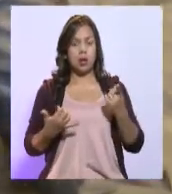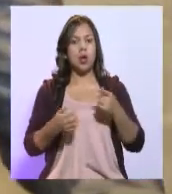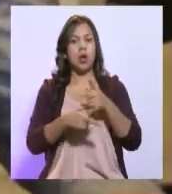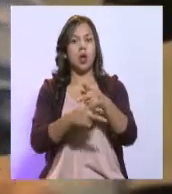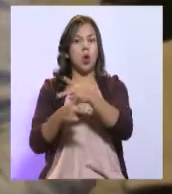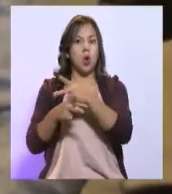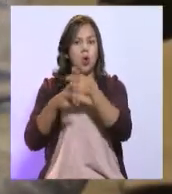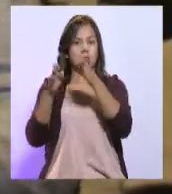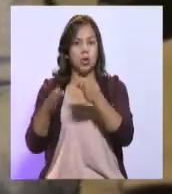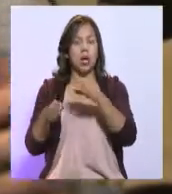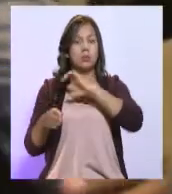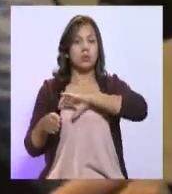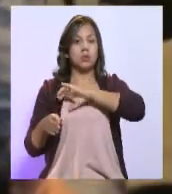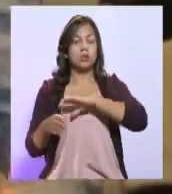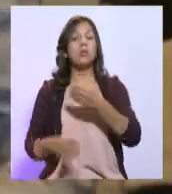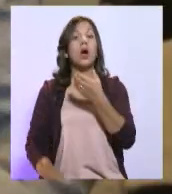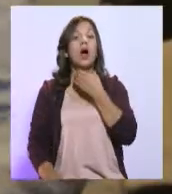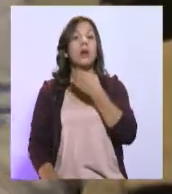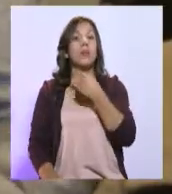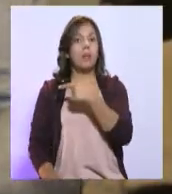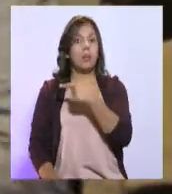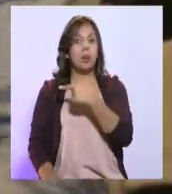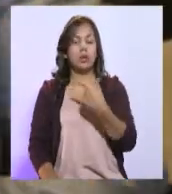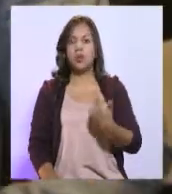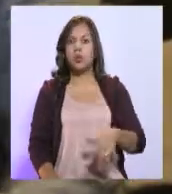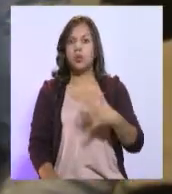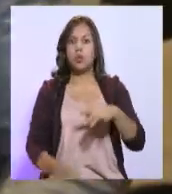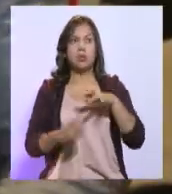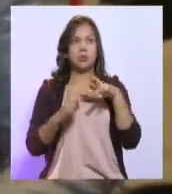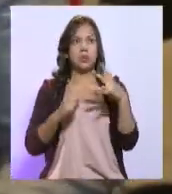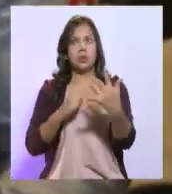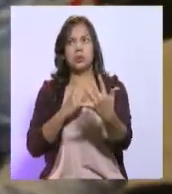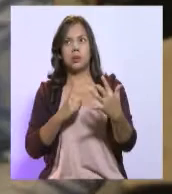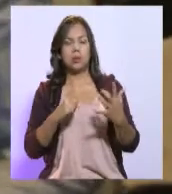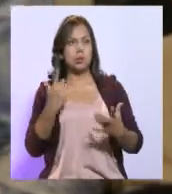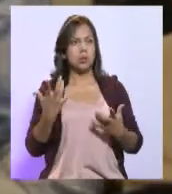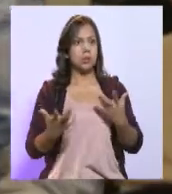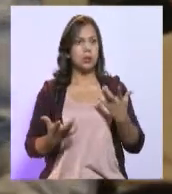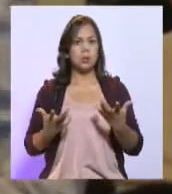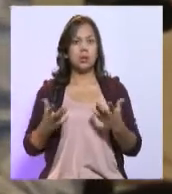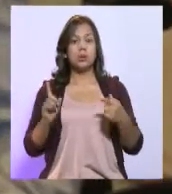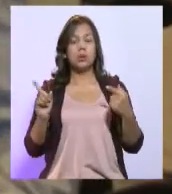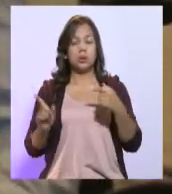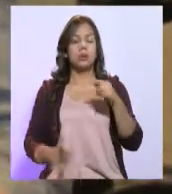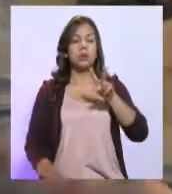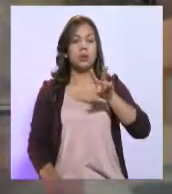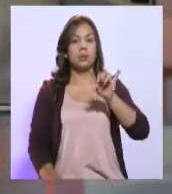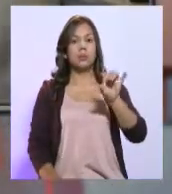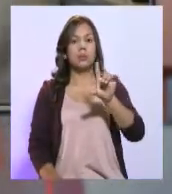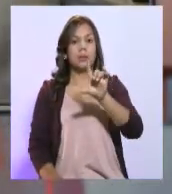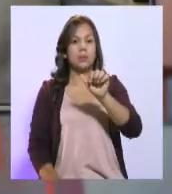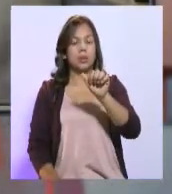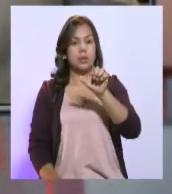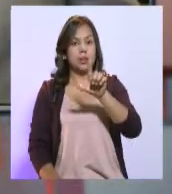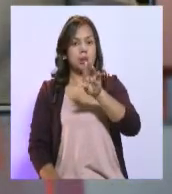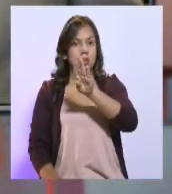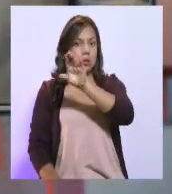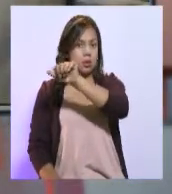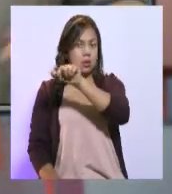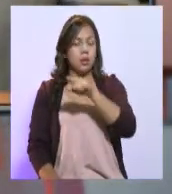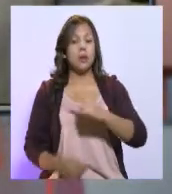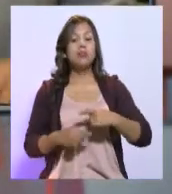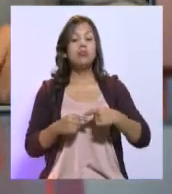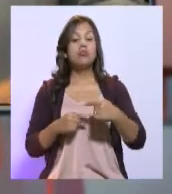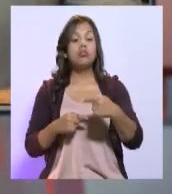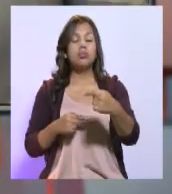del municipio de Ambato expone esta situación que nos acaba de relatar la legisladora Lira Villalba. En los próximos minutos más se prevén